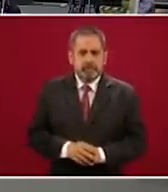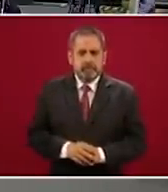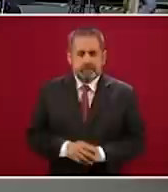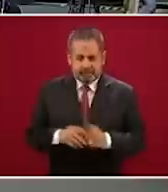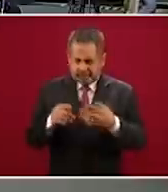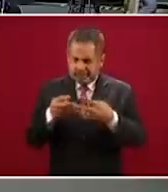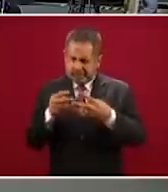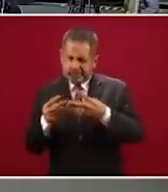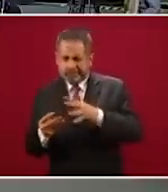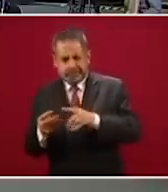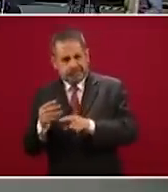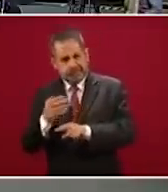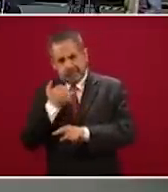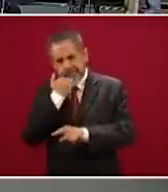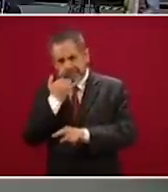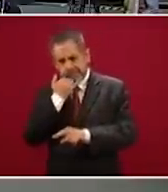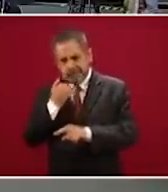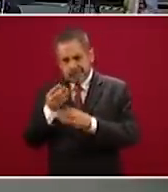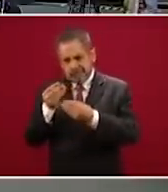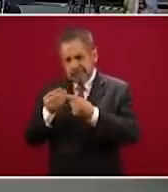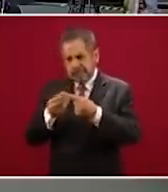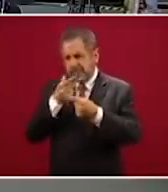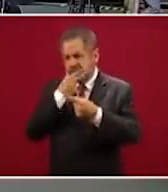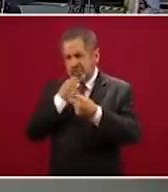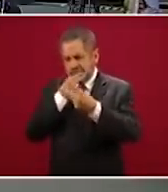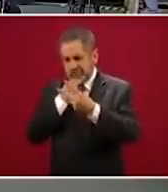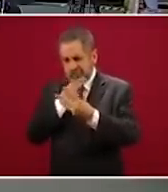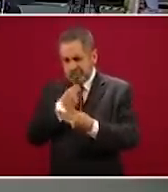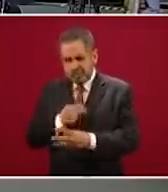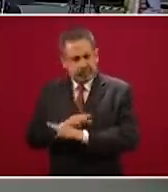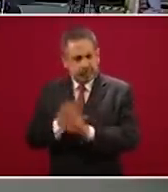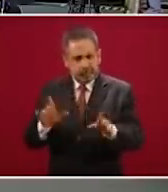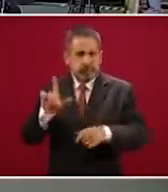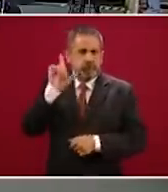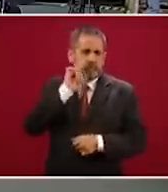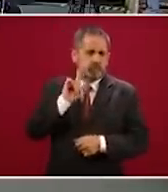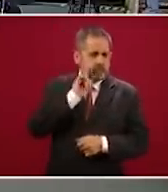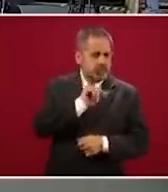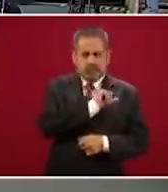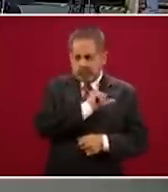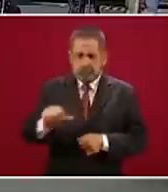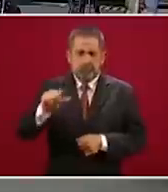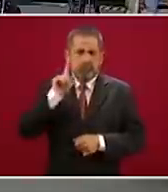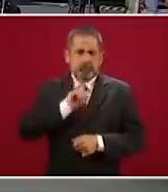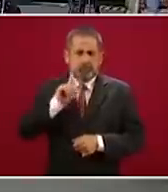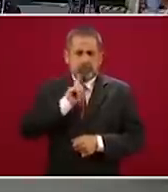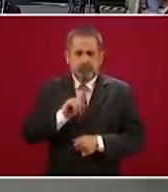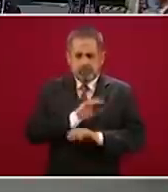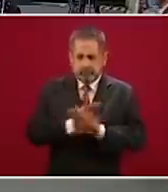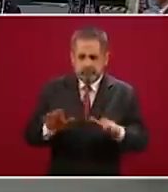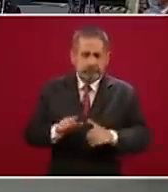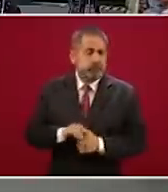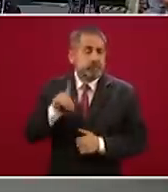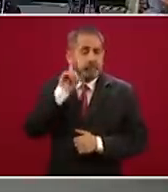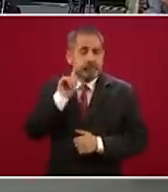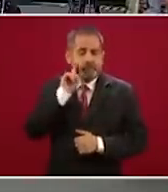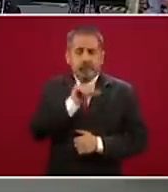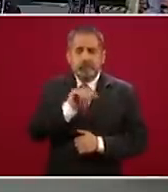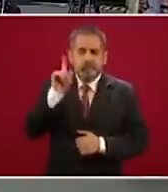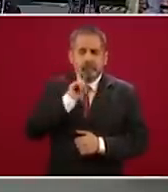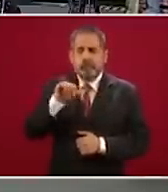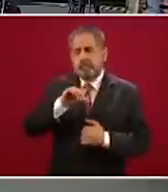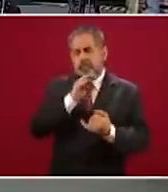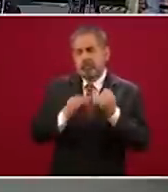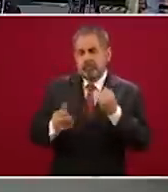desbalanceó bastante, ¿eh? O sea, es mucho el desequilibrio. Mañana puras mujeres. Mañana puras mujeres. Va a terminar mañana.